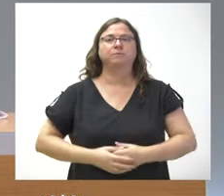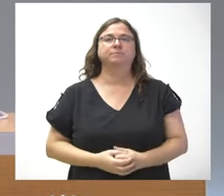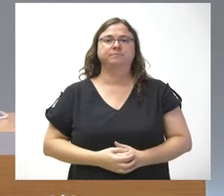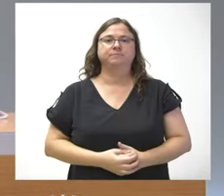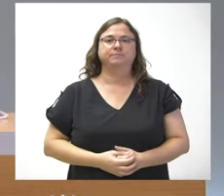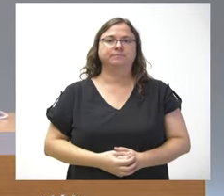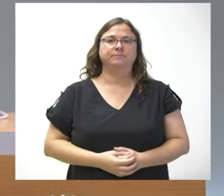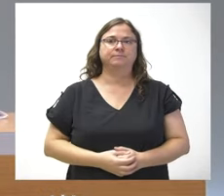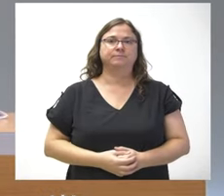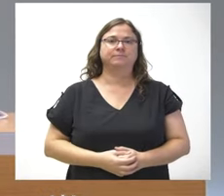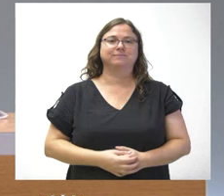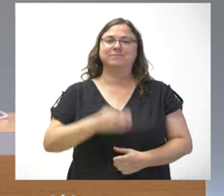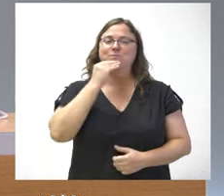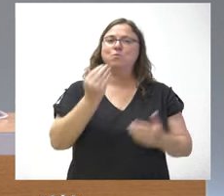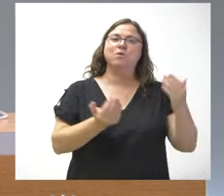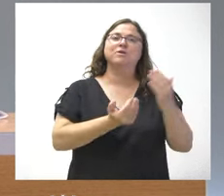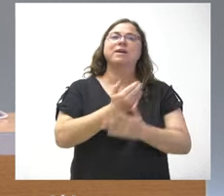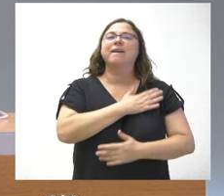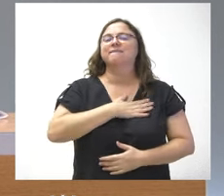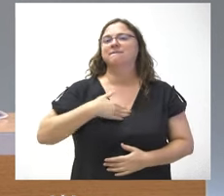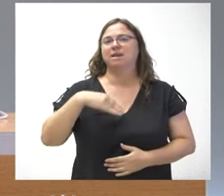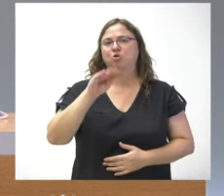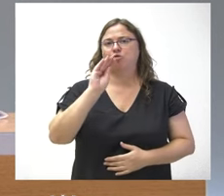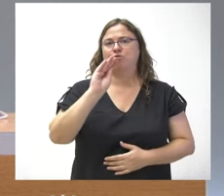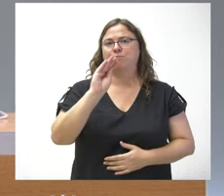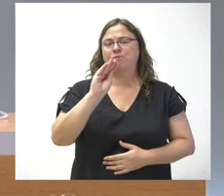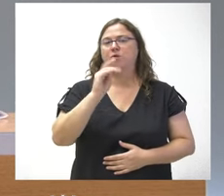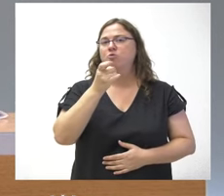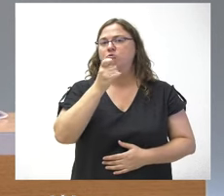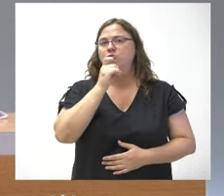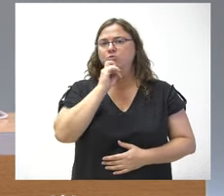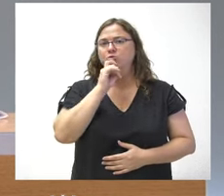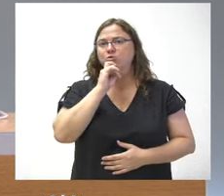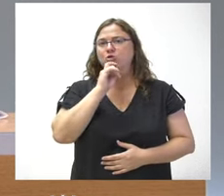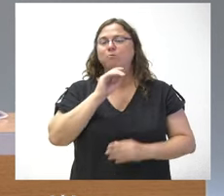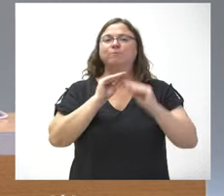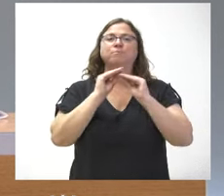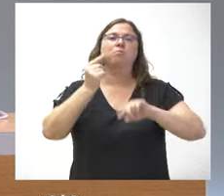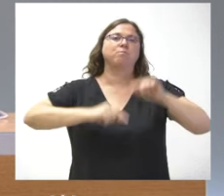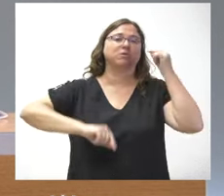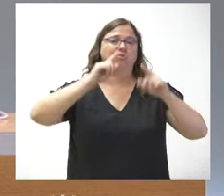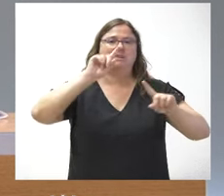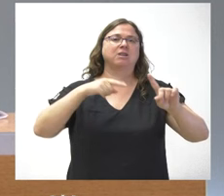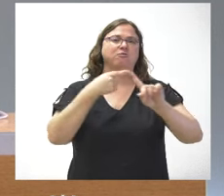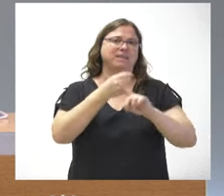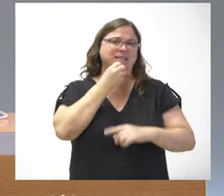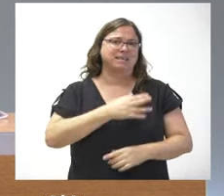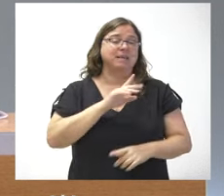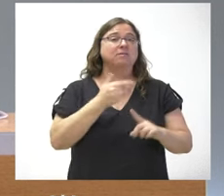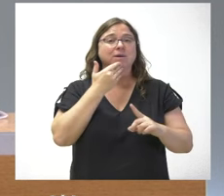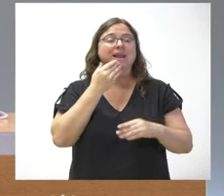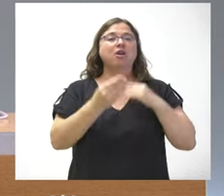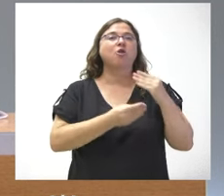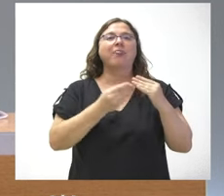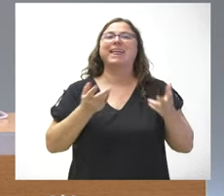futuro Buenos días yo quería preguntarle En qué punto se encuentra la elaboración de los presupuestos para el año que viene y si lo están haciendo con